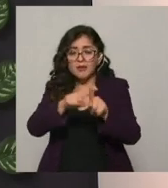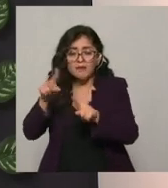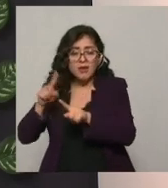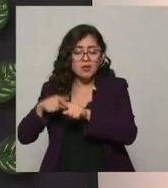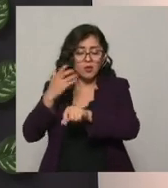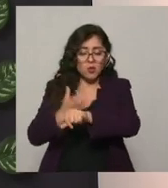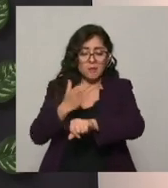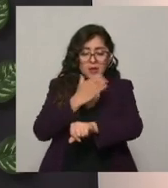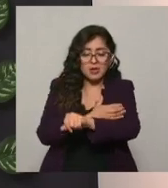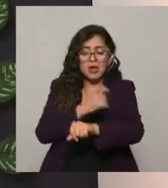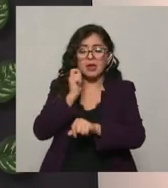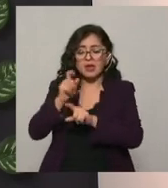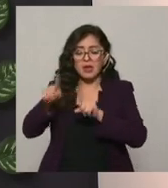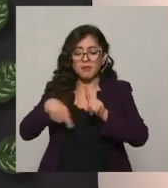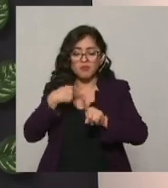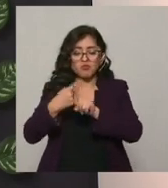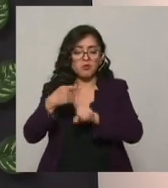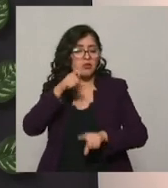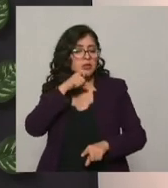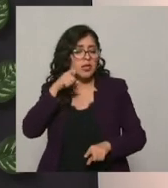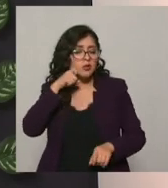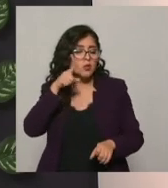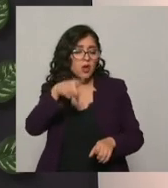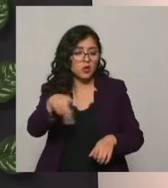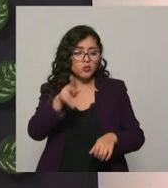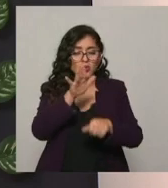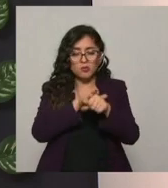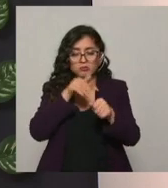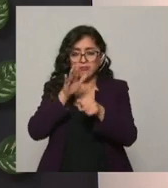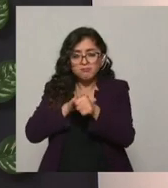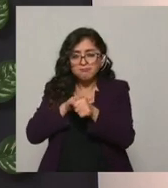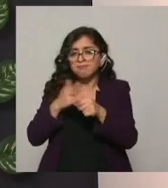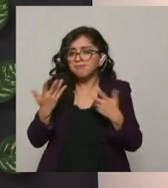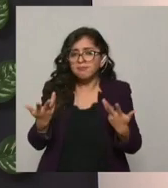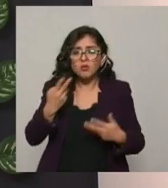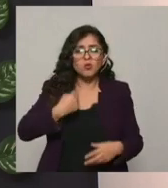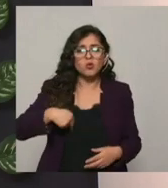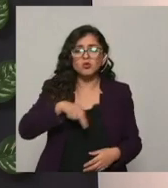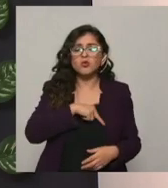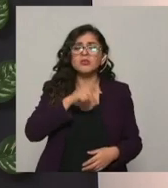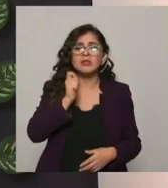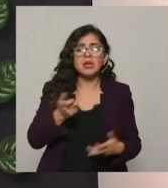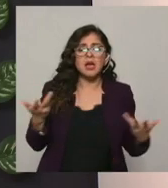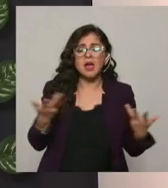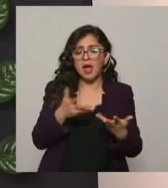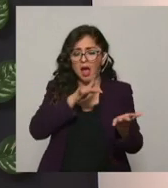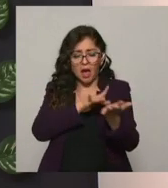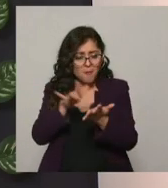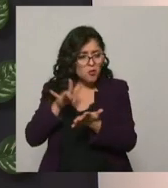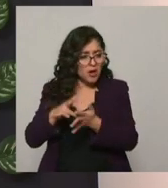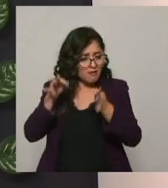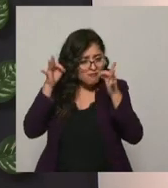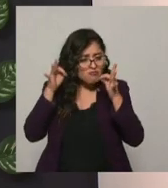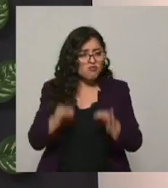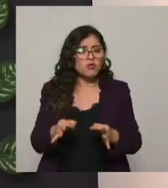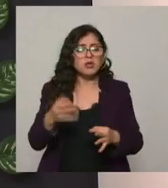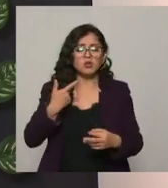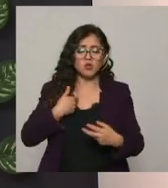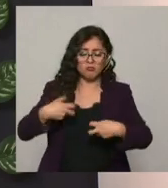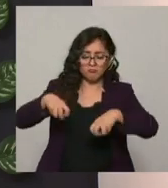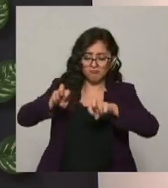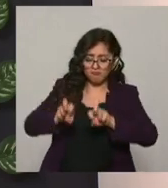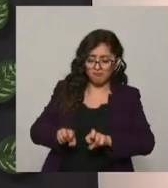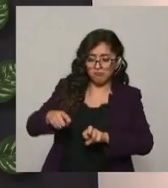de violación y acoso sexual. Sí. Entonces, pues sí, lo que hice fue apoyar prácticamente. O sea, apoyar y sentarme con